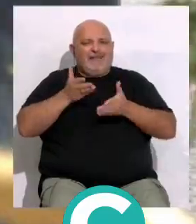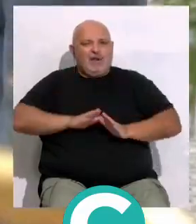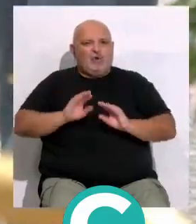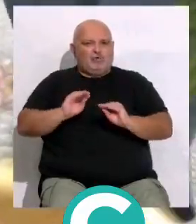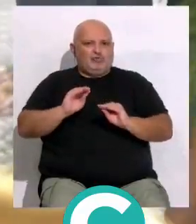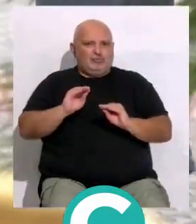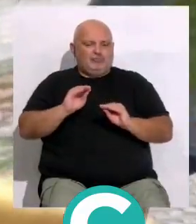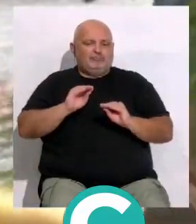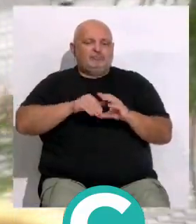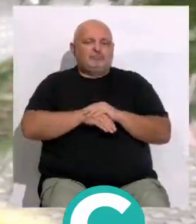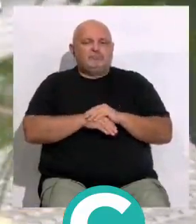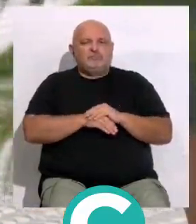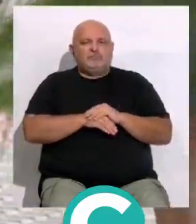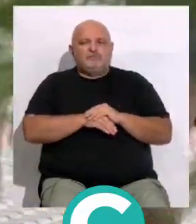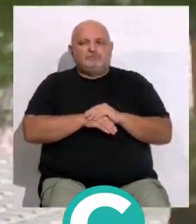hijos